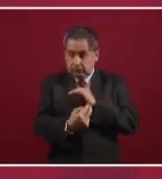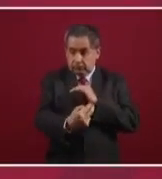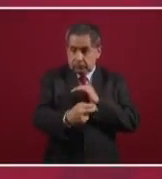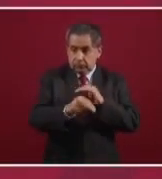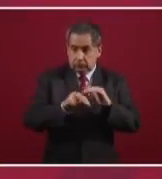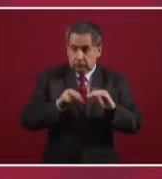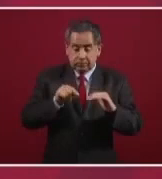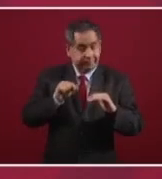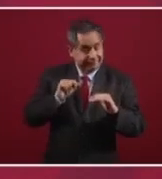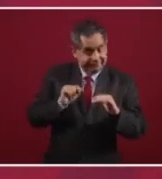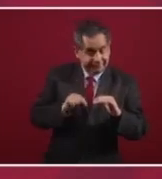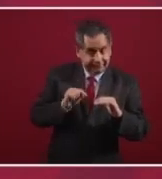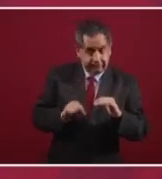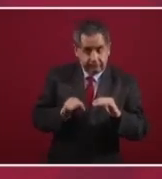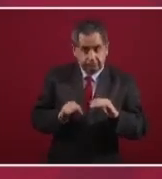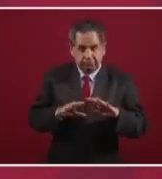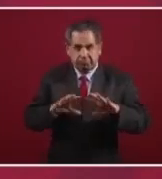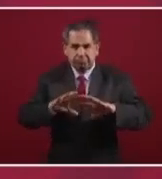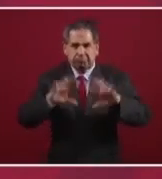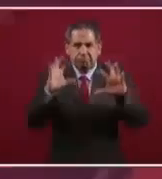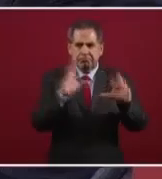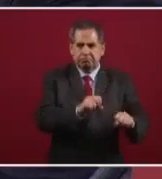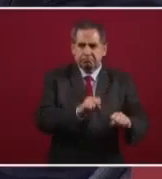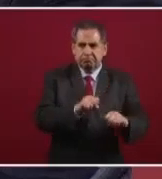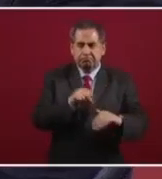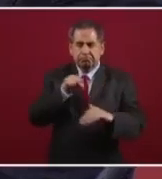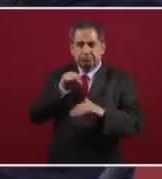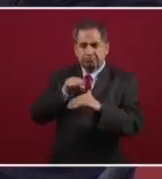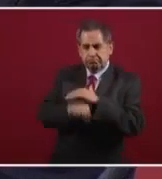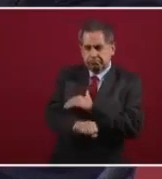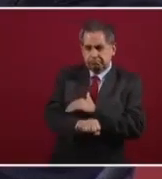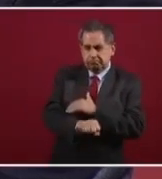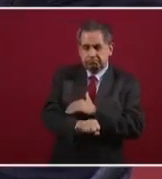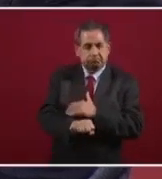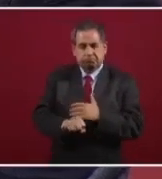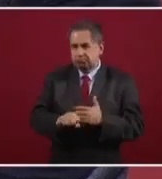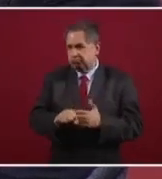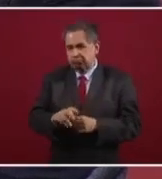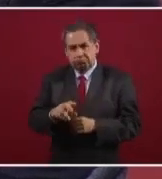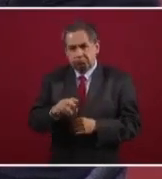en donde se detenía gente de manera ilegal